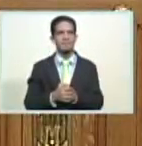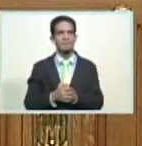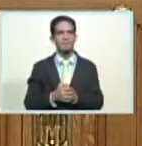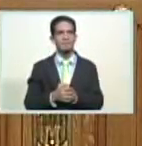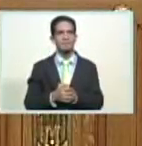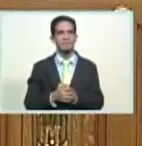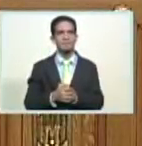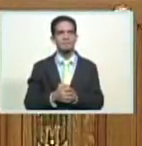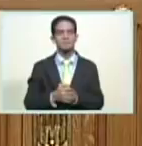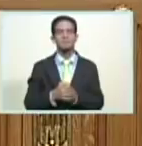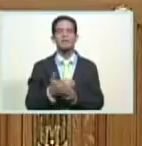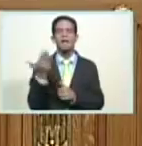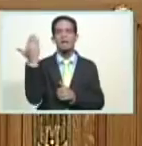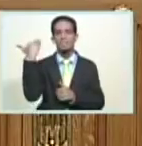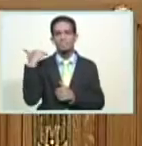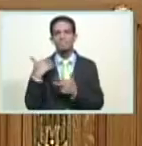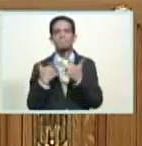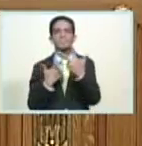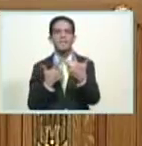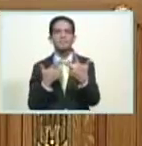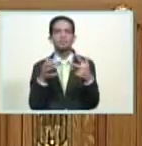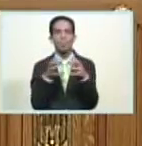en el país. Eran tres grupos.